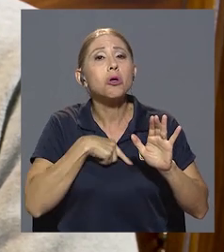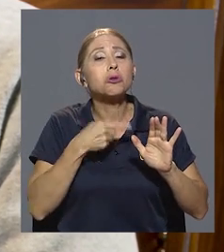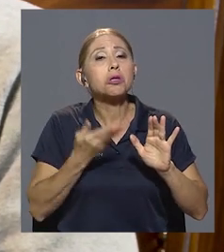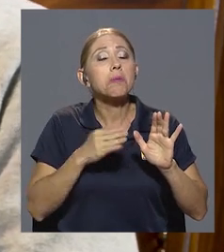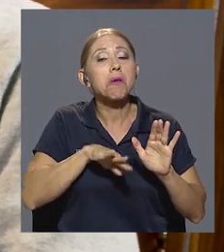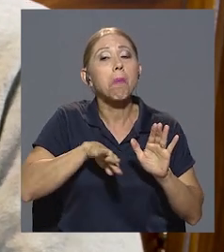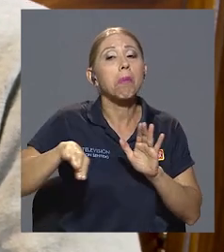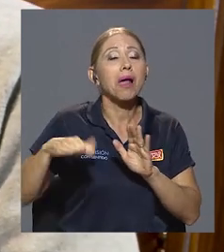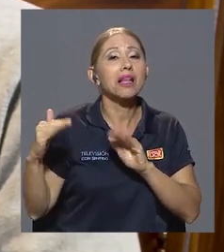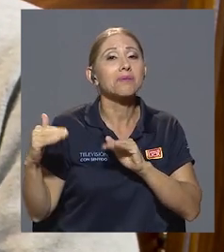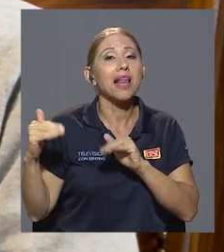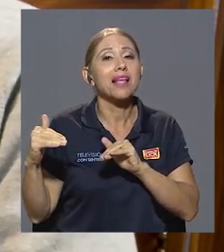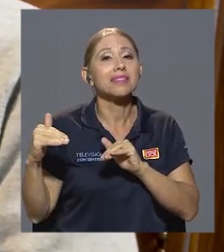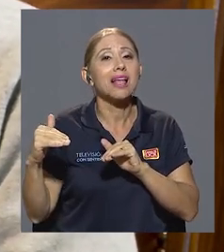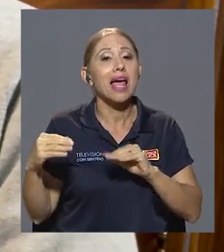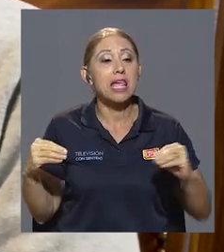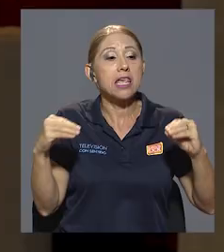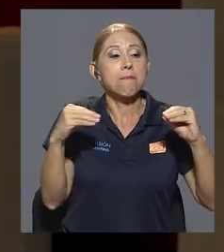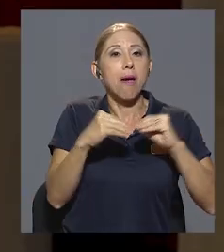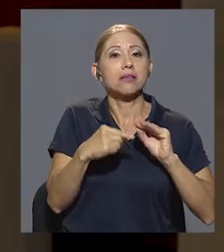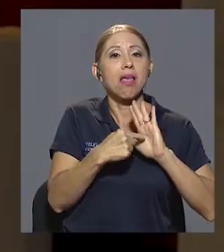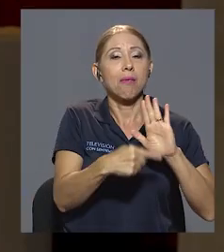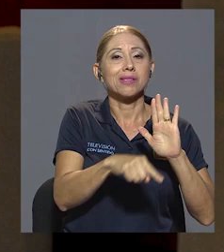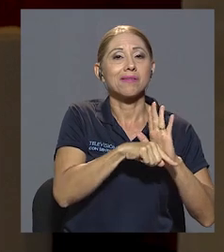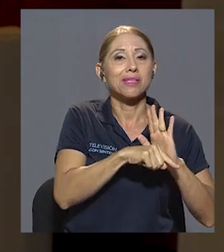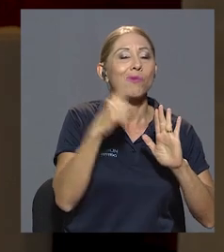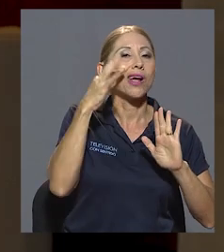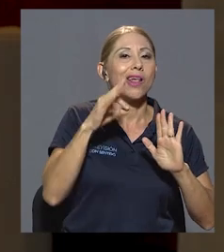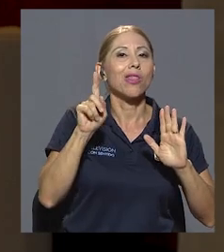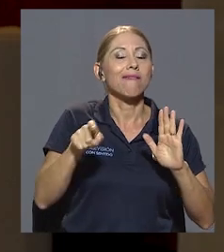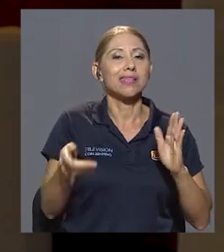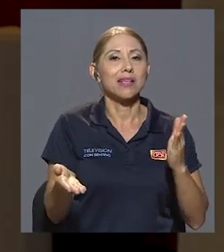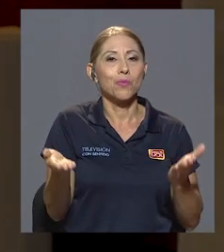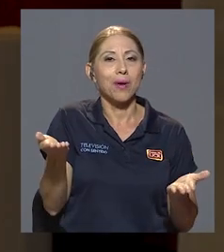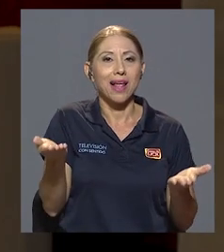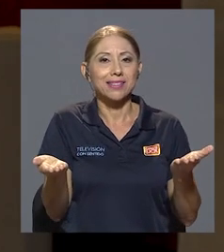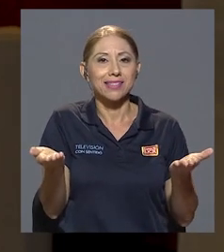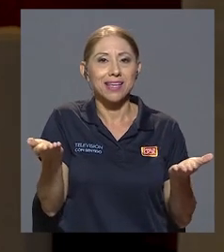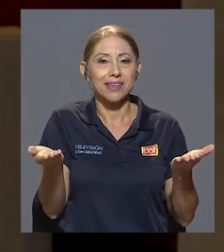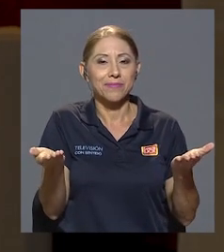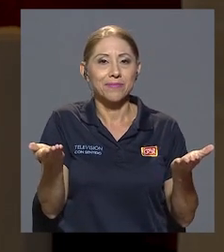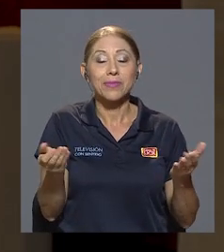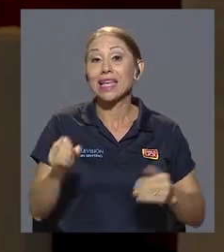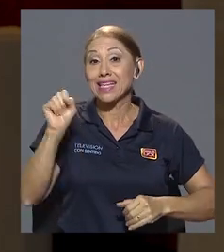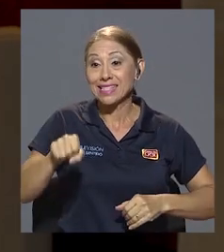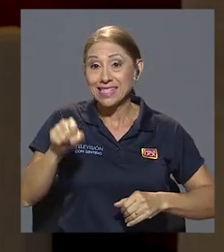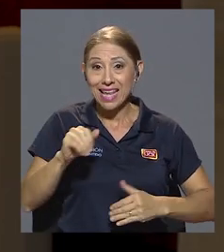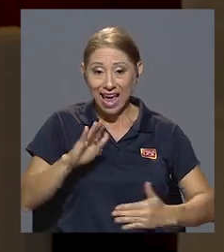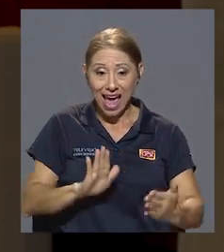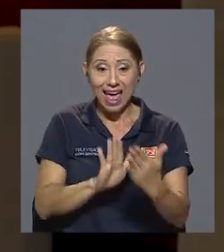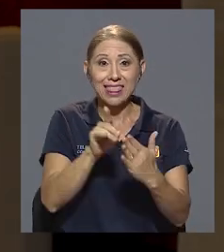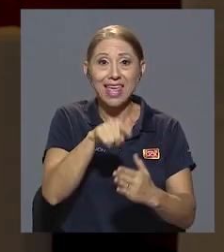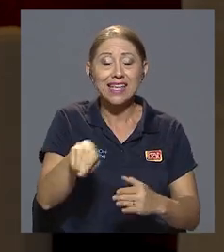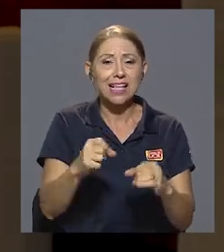esperanza y más peso al que si bien creo que es hora de hacer un balance y ante estas fuerzas y